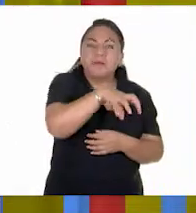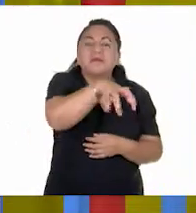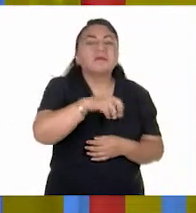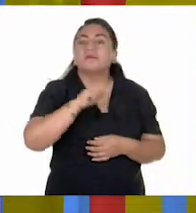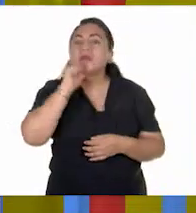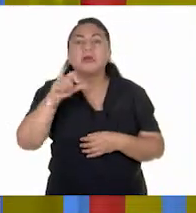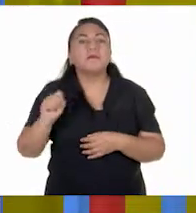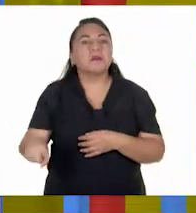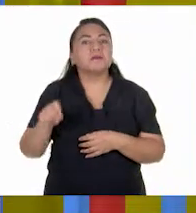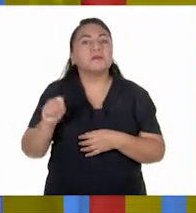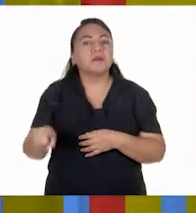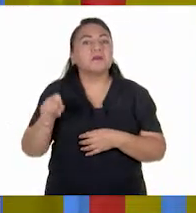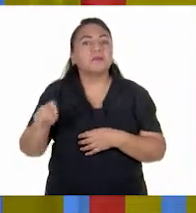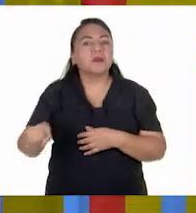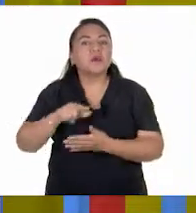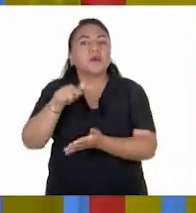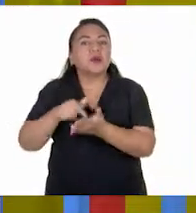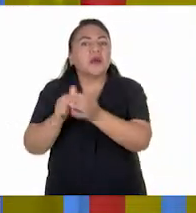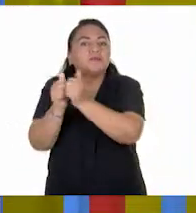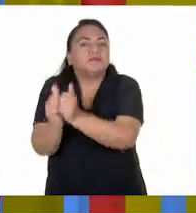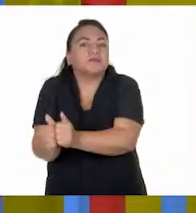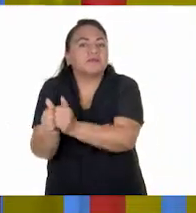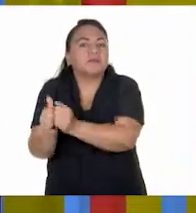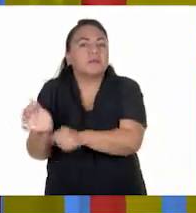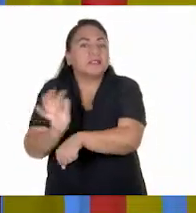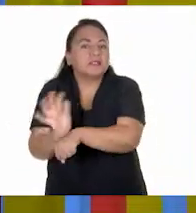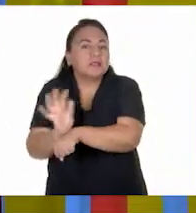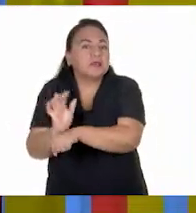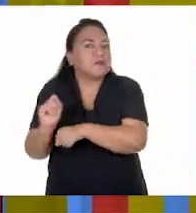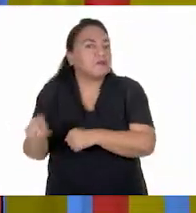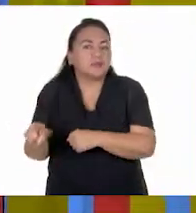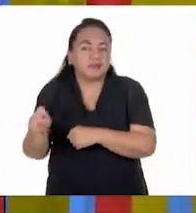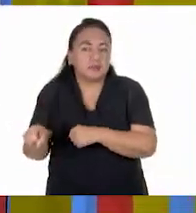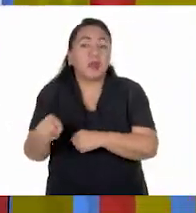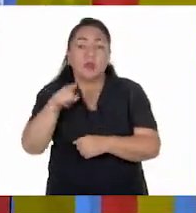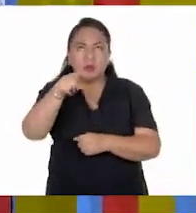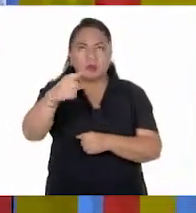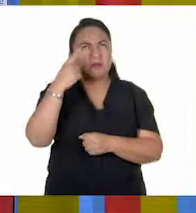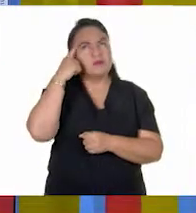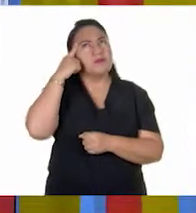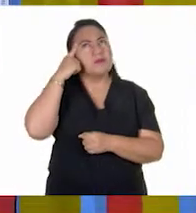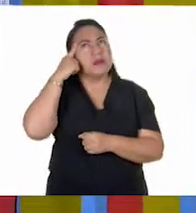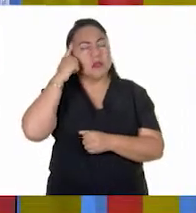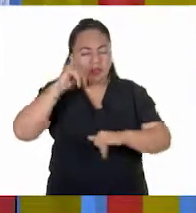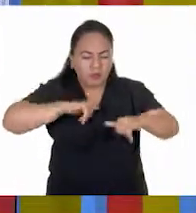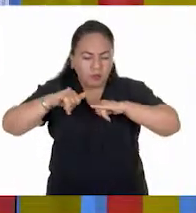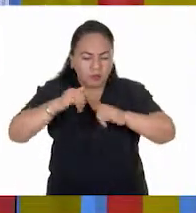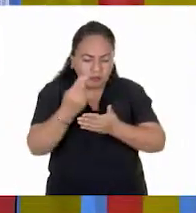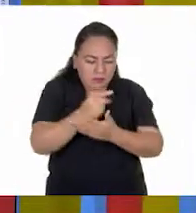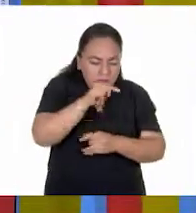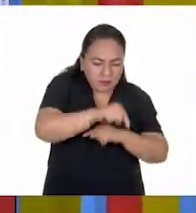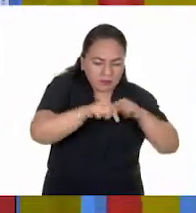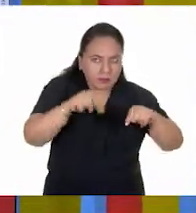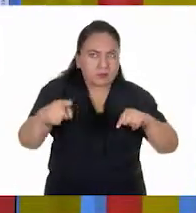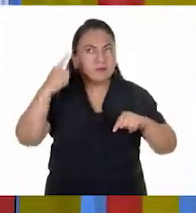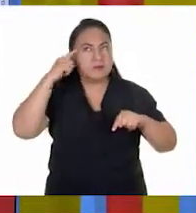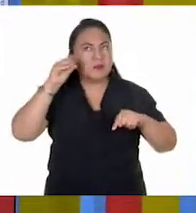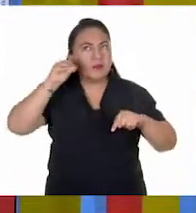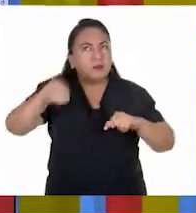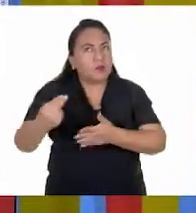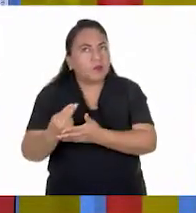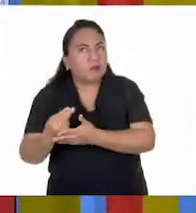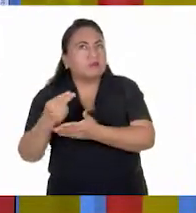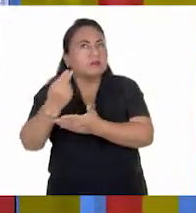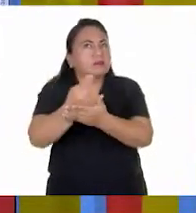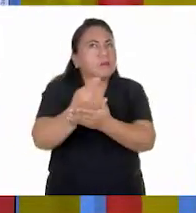lugar. No. Son lugares fijos. Cuando ustedes hagan un croquis y piensen en lugares de referencia, piensen